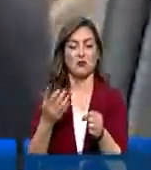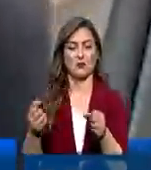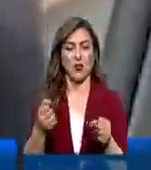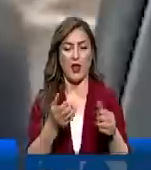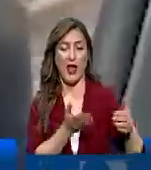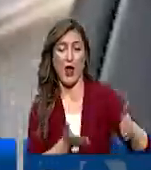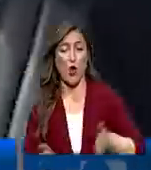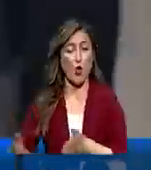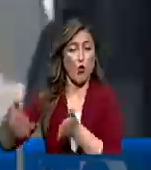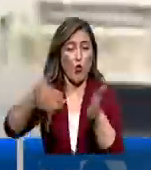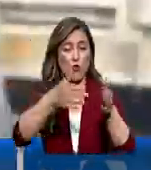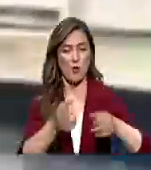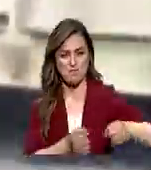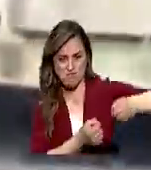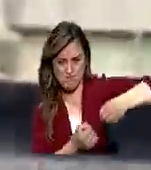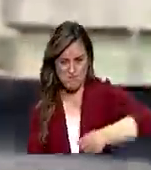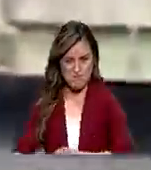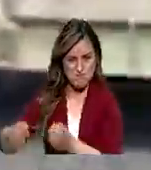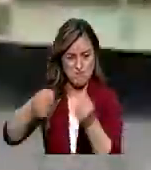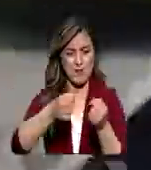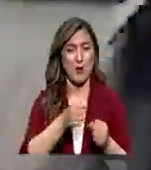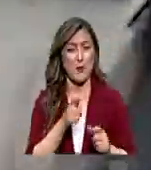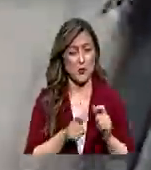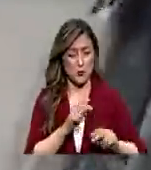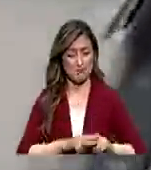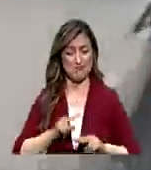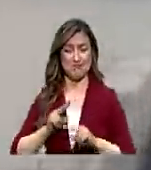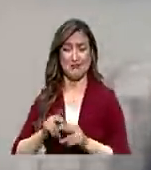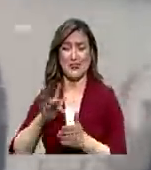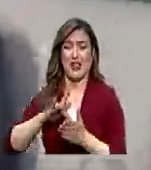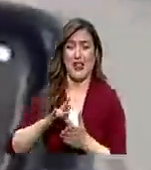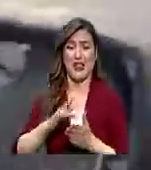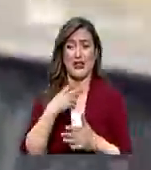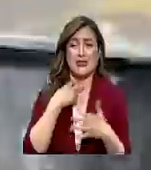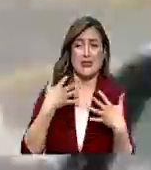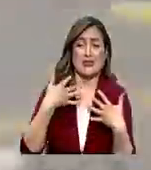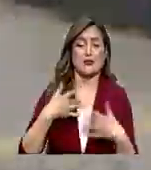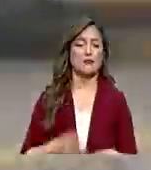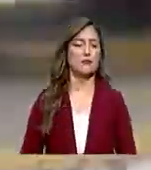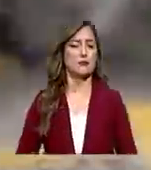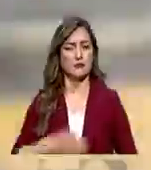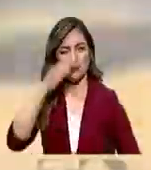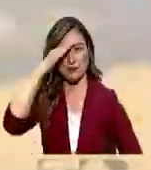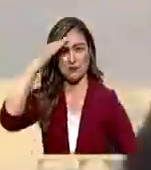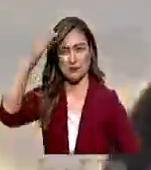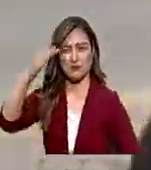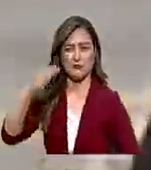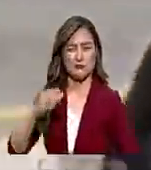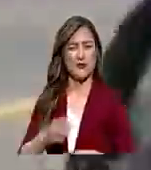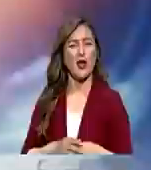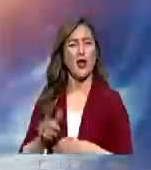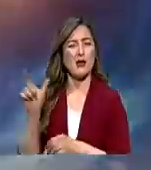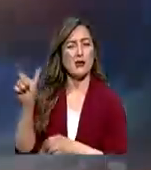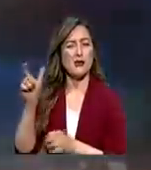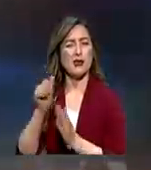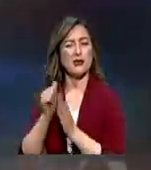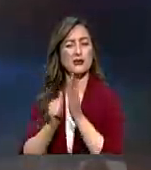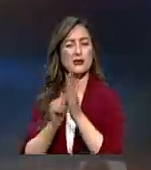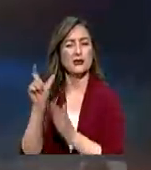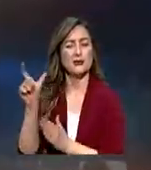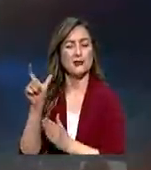curva, exponiendo la vida de los pasajeros. Un llamado a la Agencia Nacional de Tránsito para que investigue el tema y sancione a los responsables.